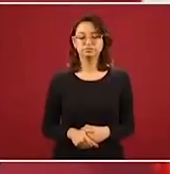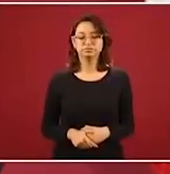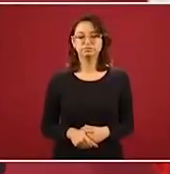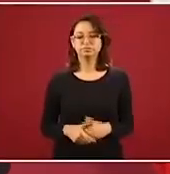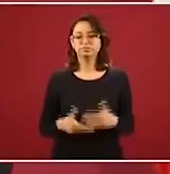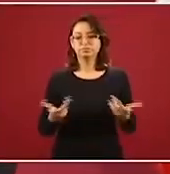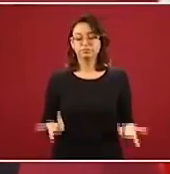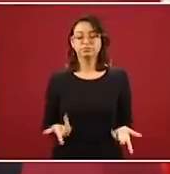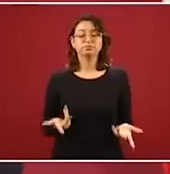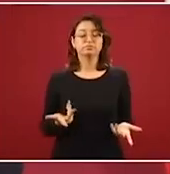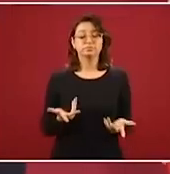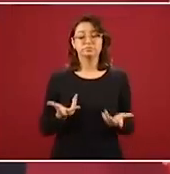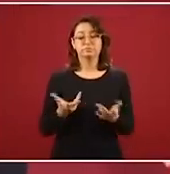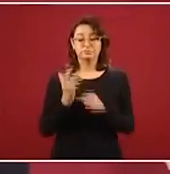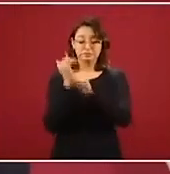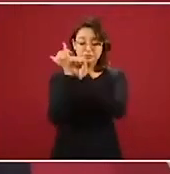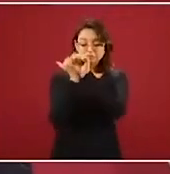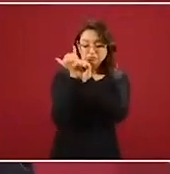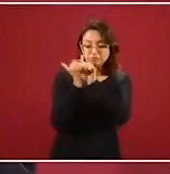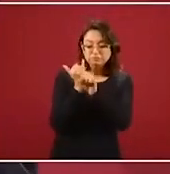las ciencias sociales.